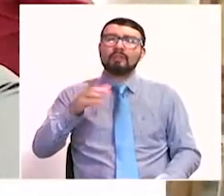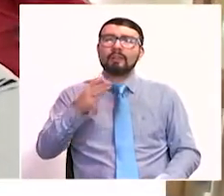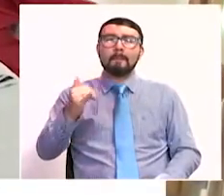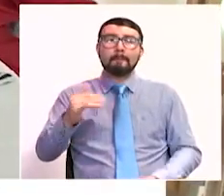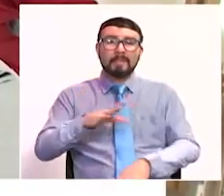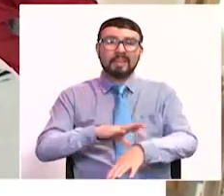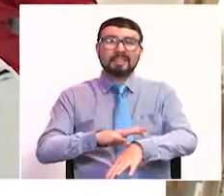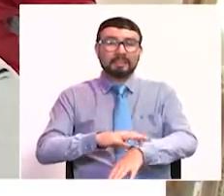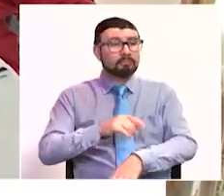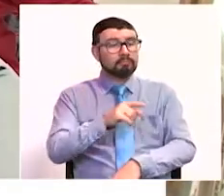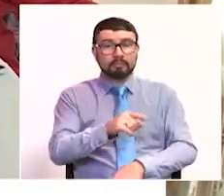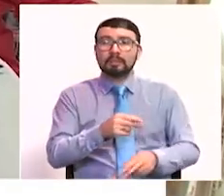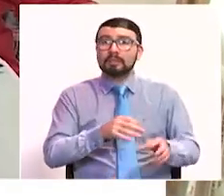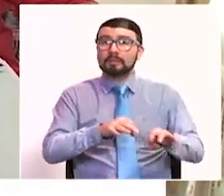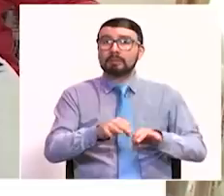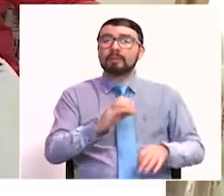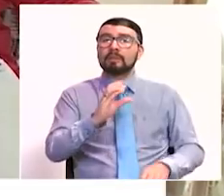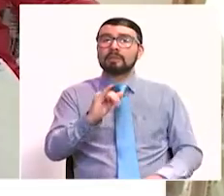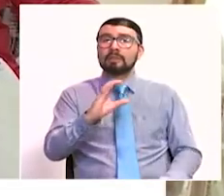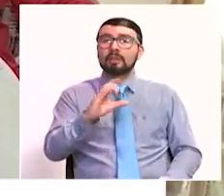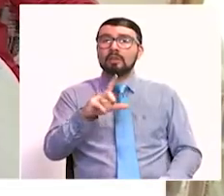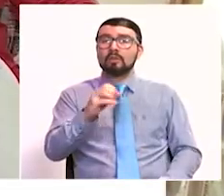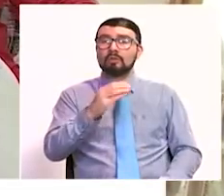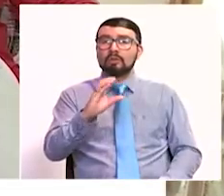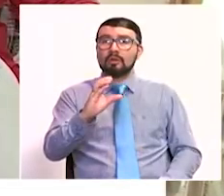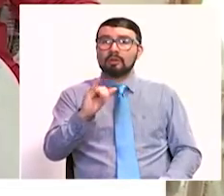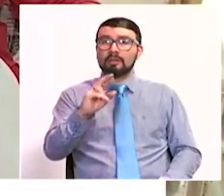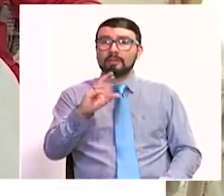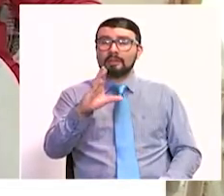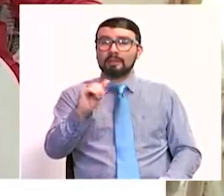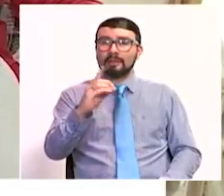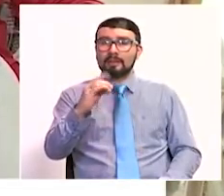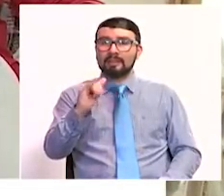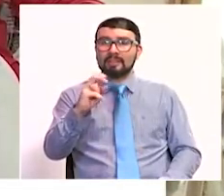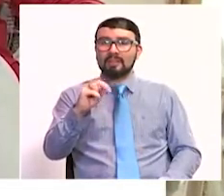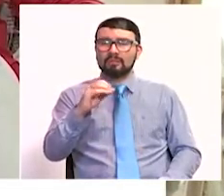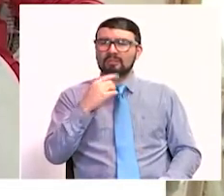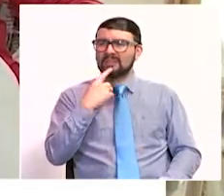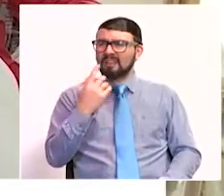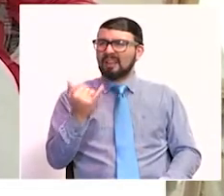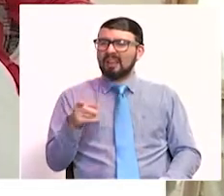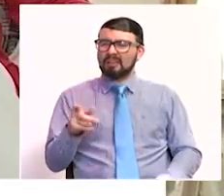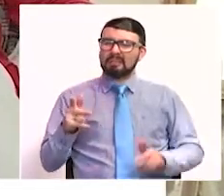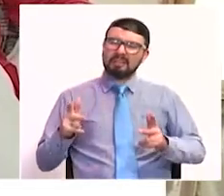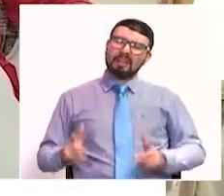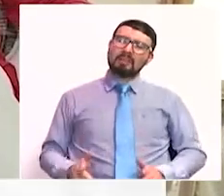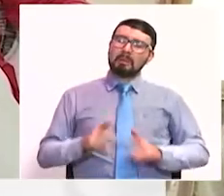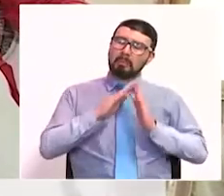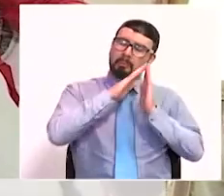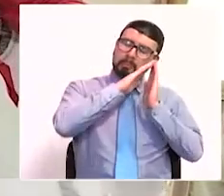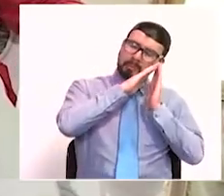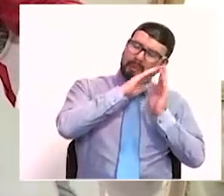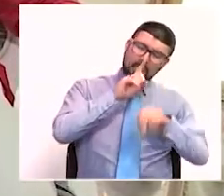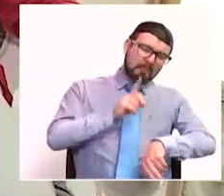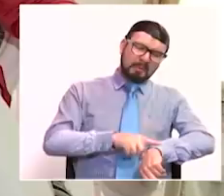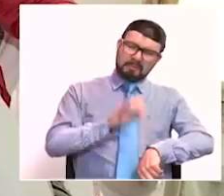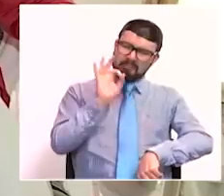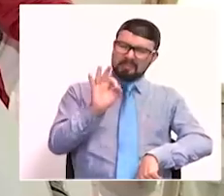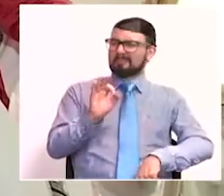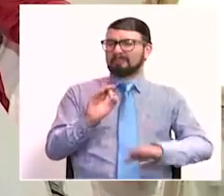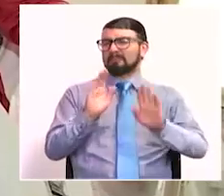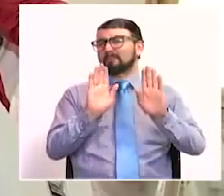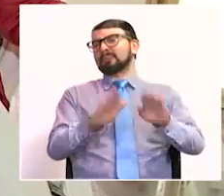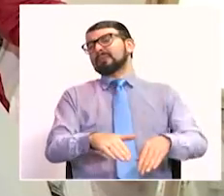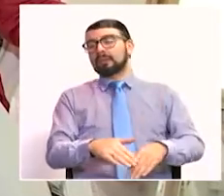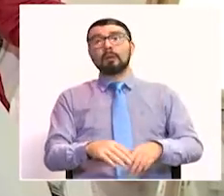Poca importancia nosotros le damos al tema de los horarios de descanso, pero tienen un efecto grandísimo en